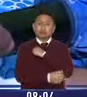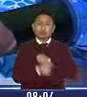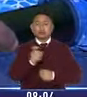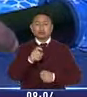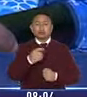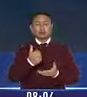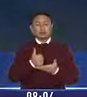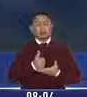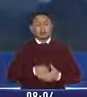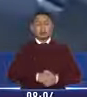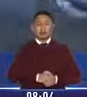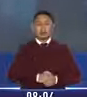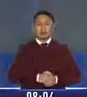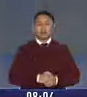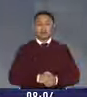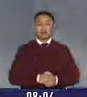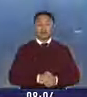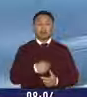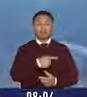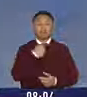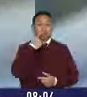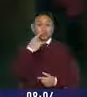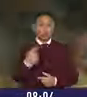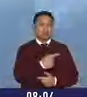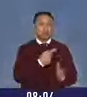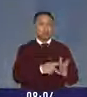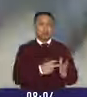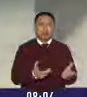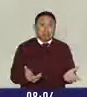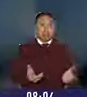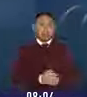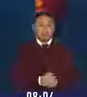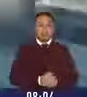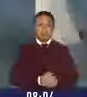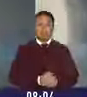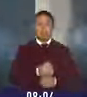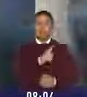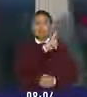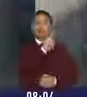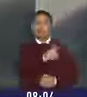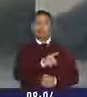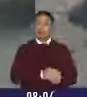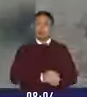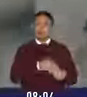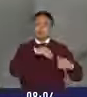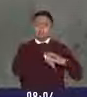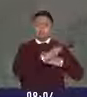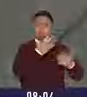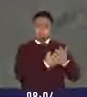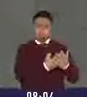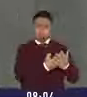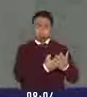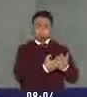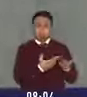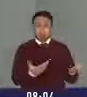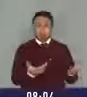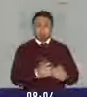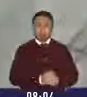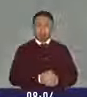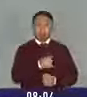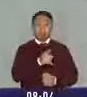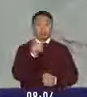necesitamos ayuda. De la suerte del conductor nadie sabe. La pregunta del millón, ¿será que está detenido? ¿Responderá por